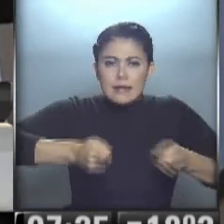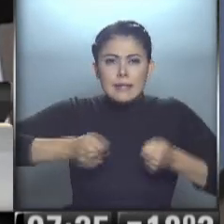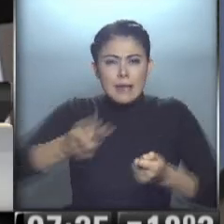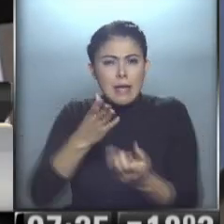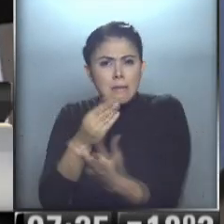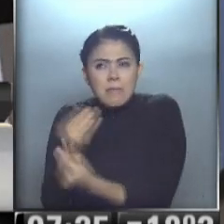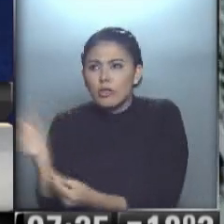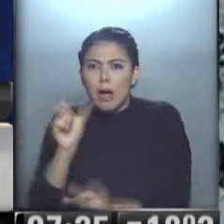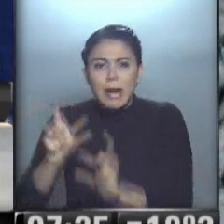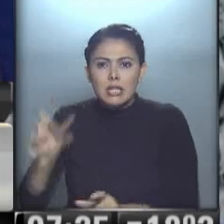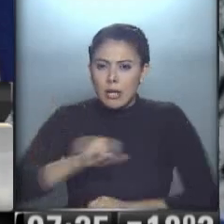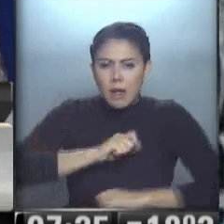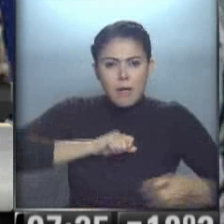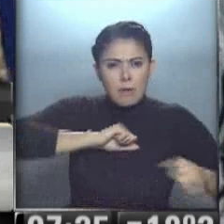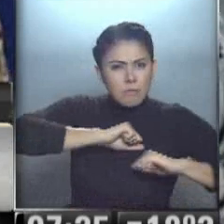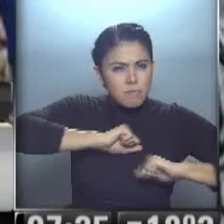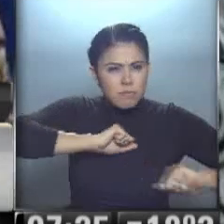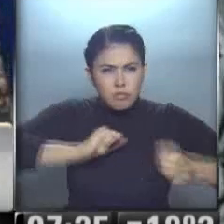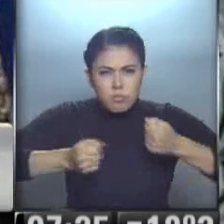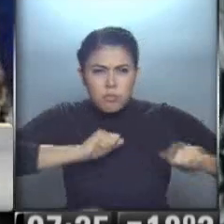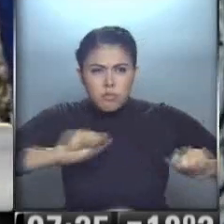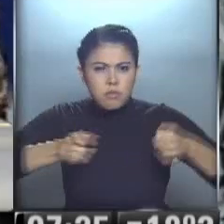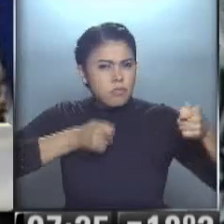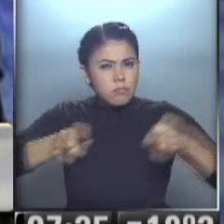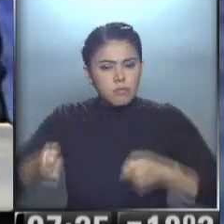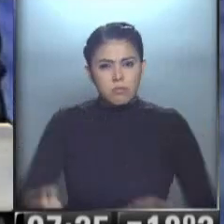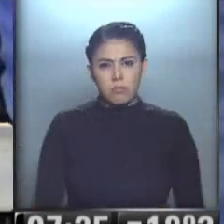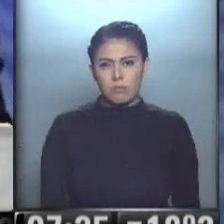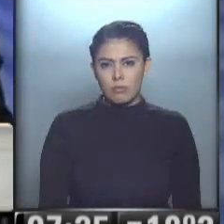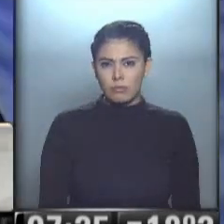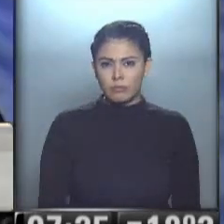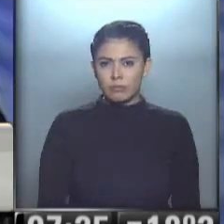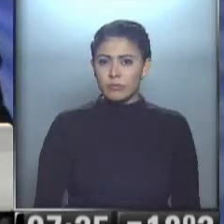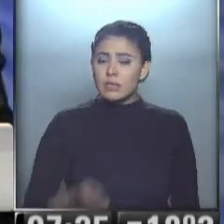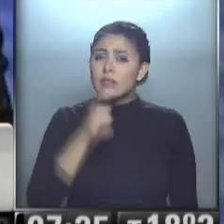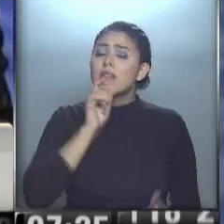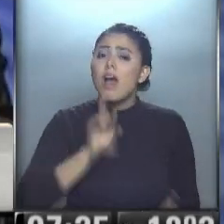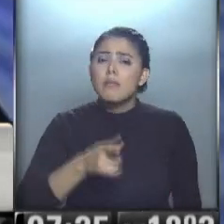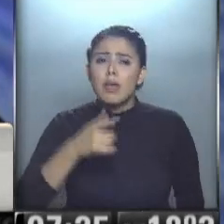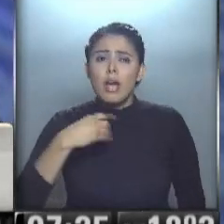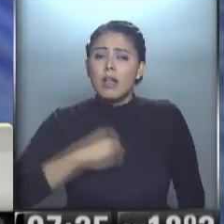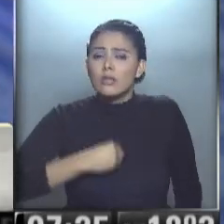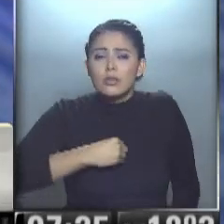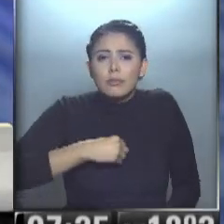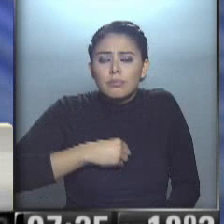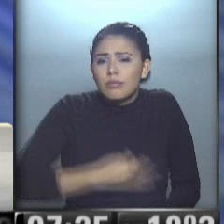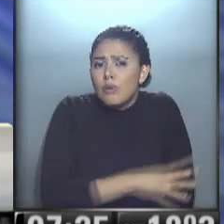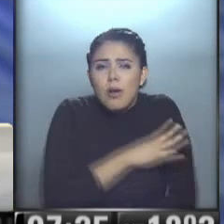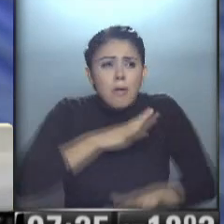miedo en la gente frente a la conmoción que provoca